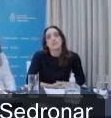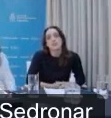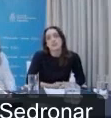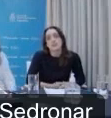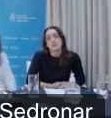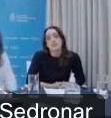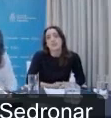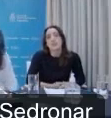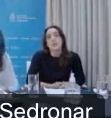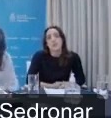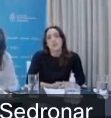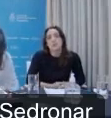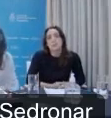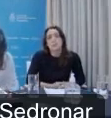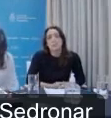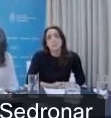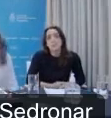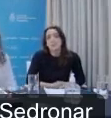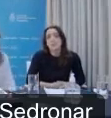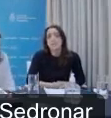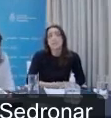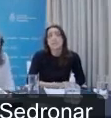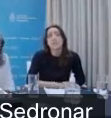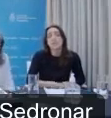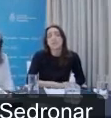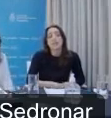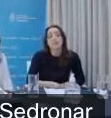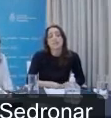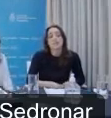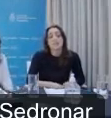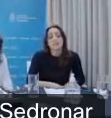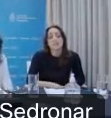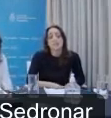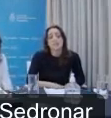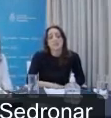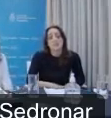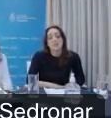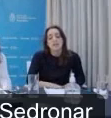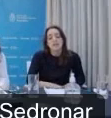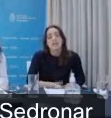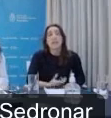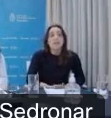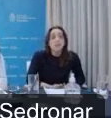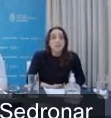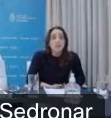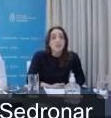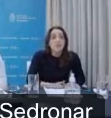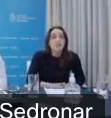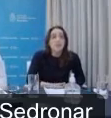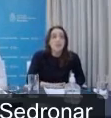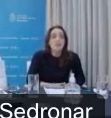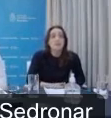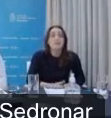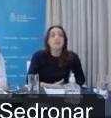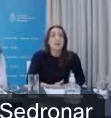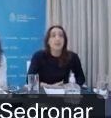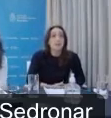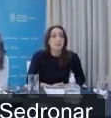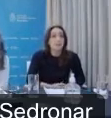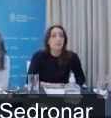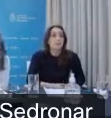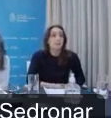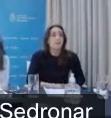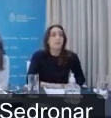decir con este ser joven. Tenemos acá un primer aspecto que nosotras resaltamos, que lo nombramos en plural,